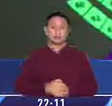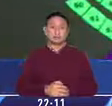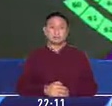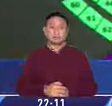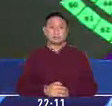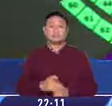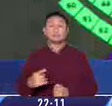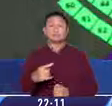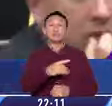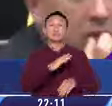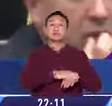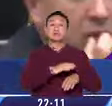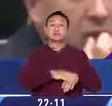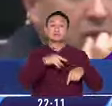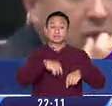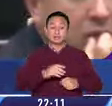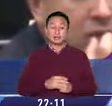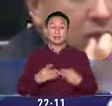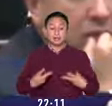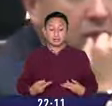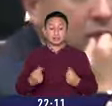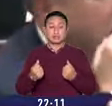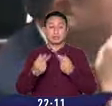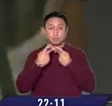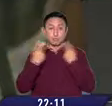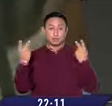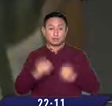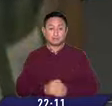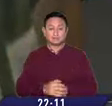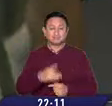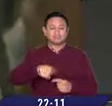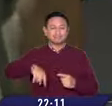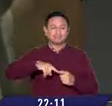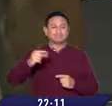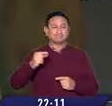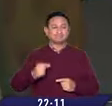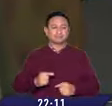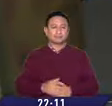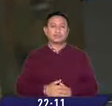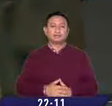un supuesto caso de peculado. Los detalles en breve.